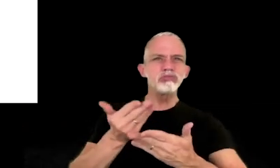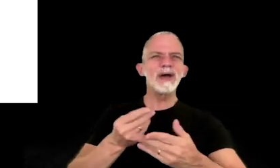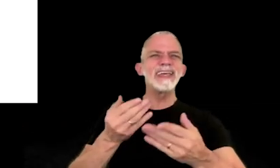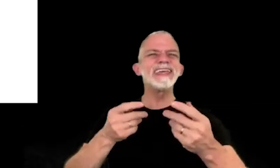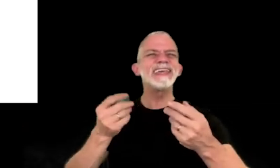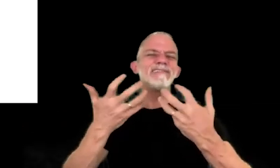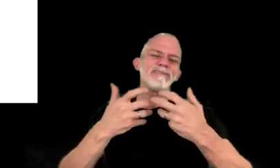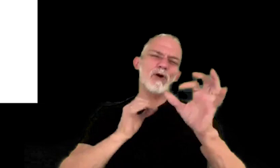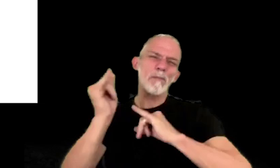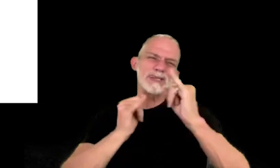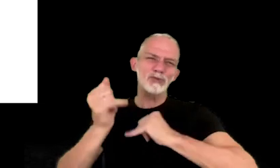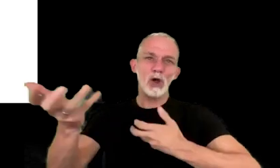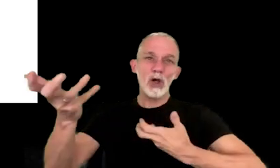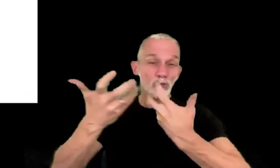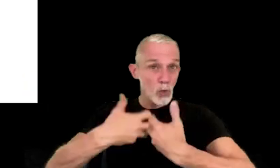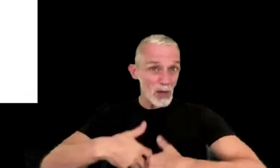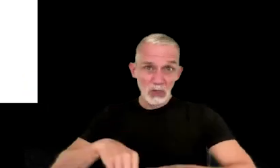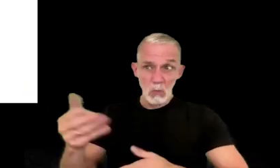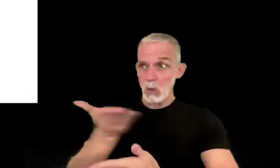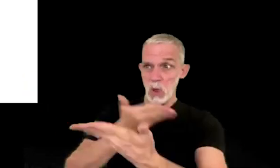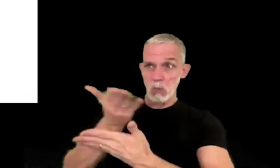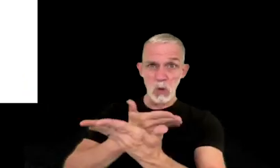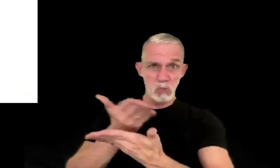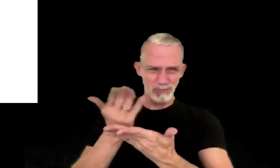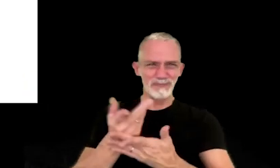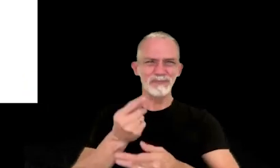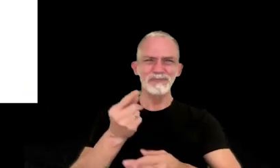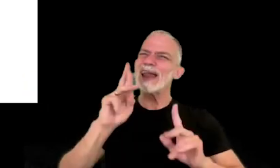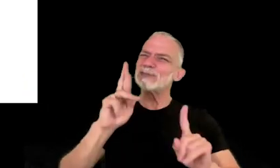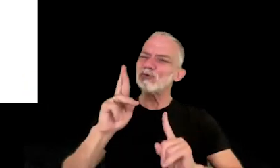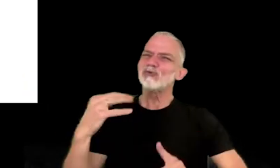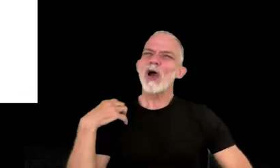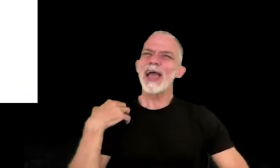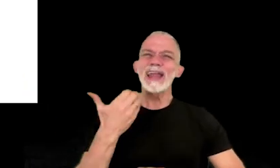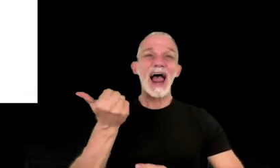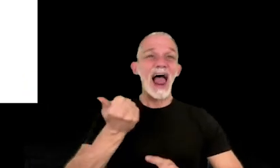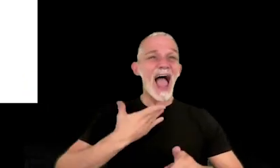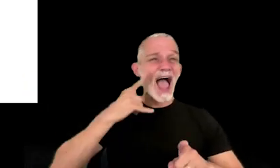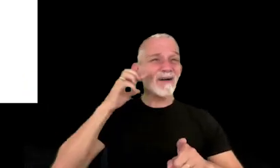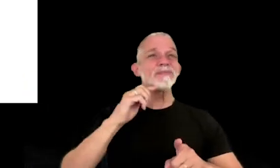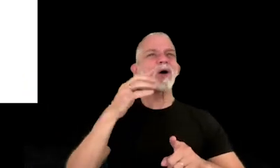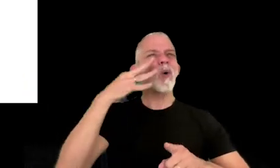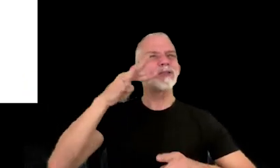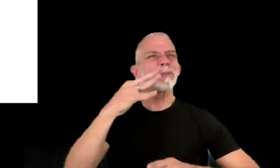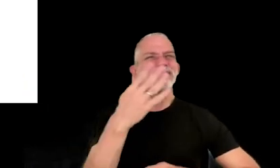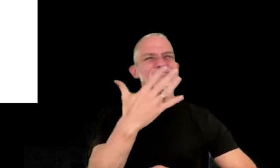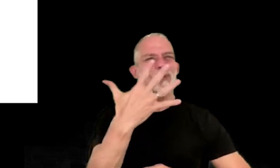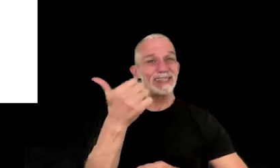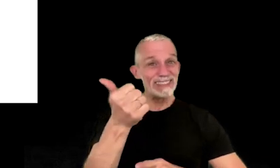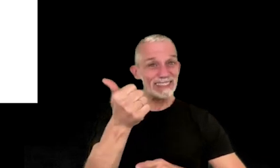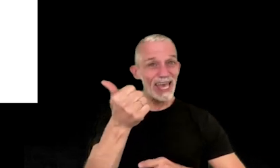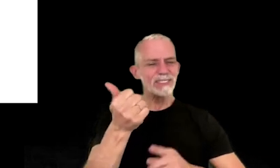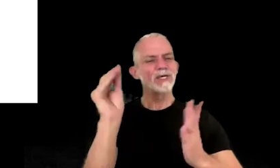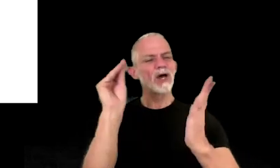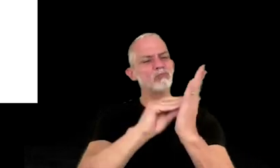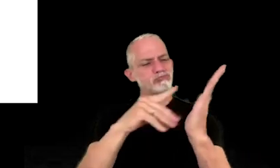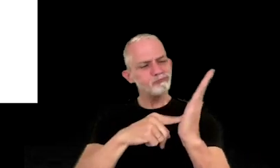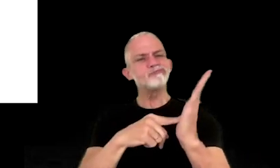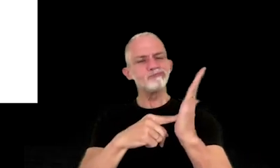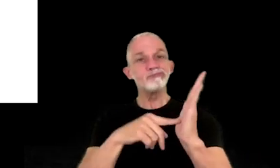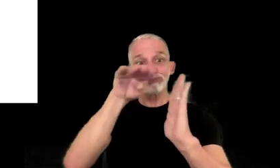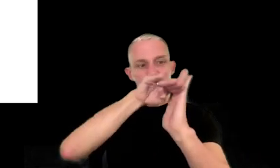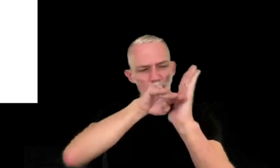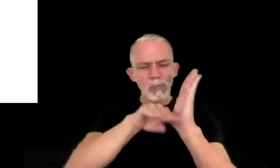información. Recordemos que la Resolución General de AFIP 4056 estableció un régimen